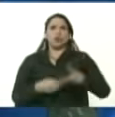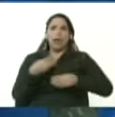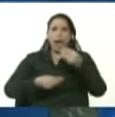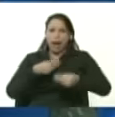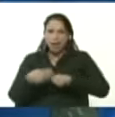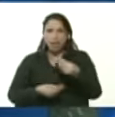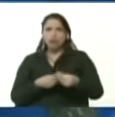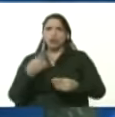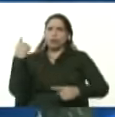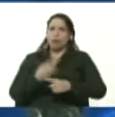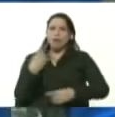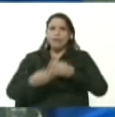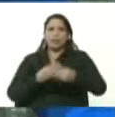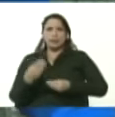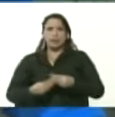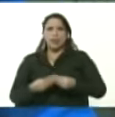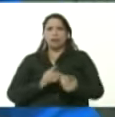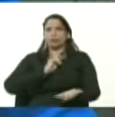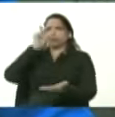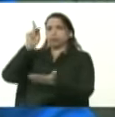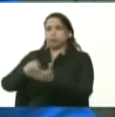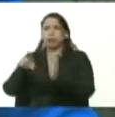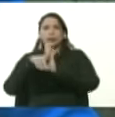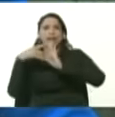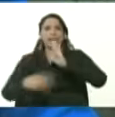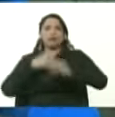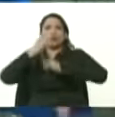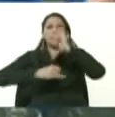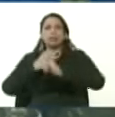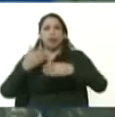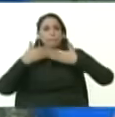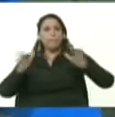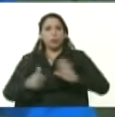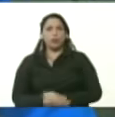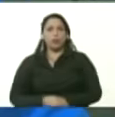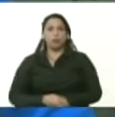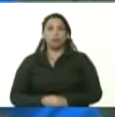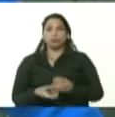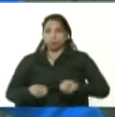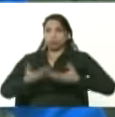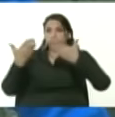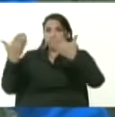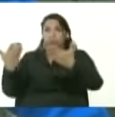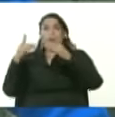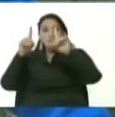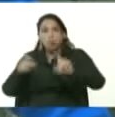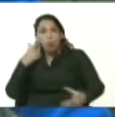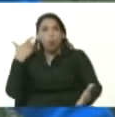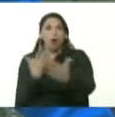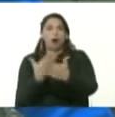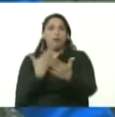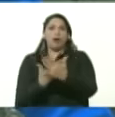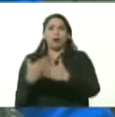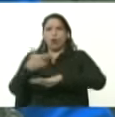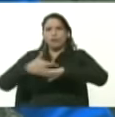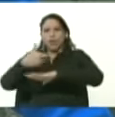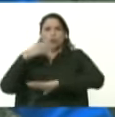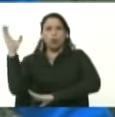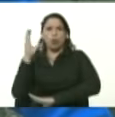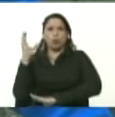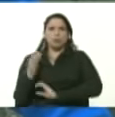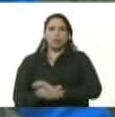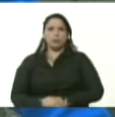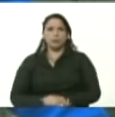corresponde: acudir al derecho internacional público y ha ofrecido las pruebas al gobierno de Colombia.